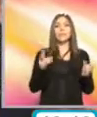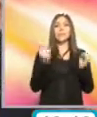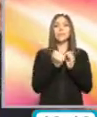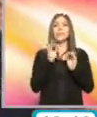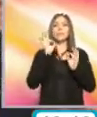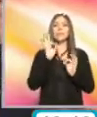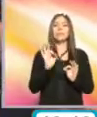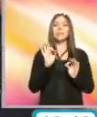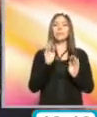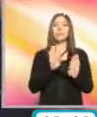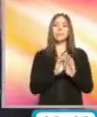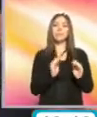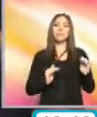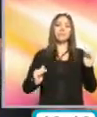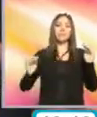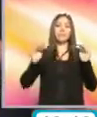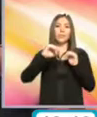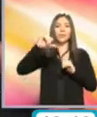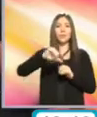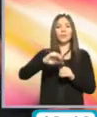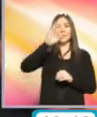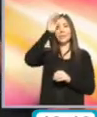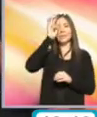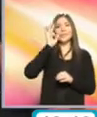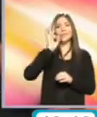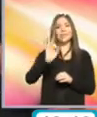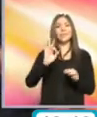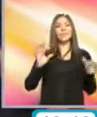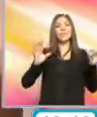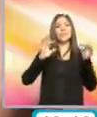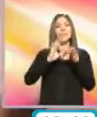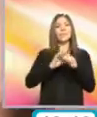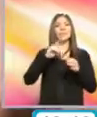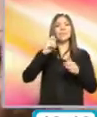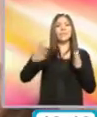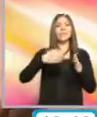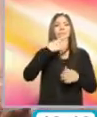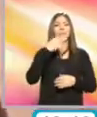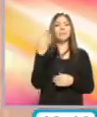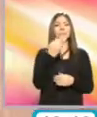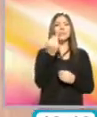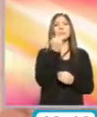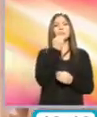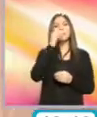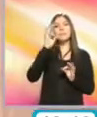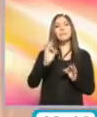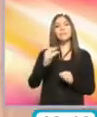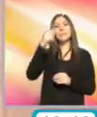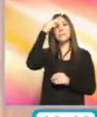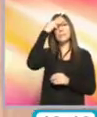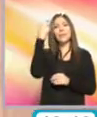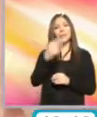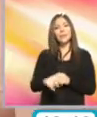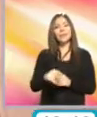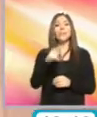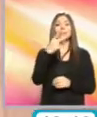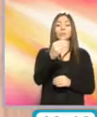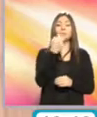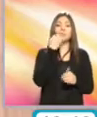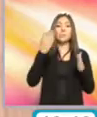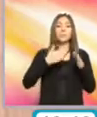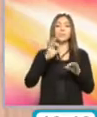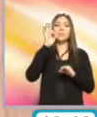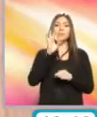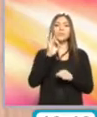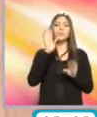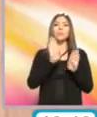día de hoy. Muy con ad hoc, una gran ¿verdad? receta, claro, Así ¿no? es. Qué ricos nuestros antojitos mexicanos, señor, señora. Una receta muy tradicional